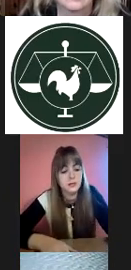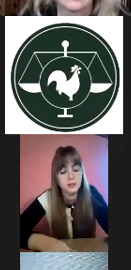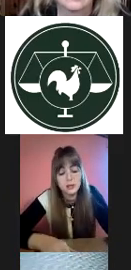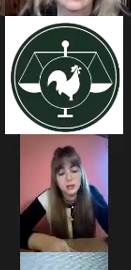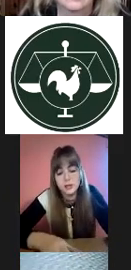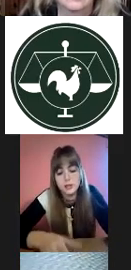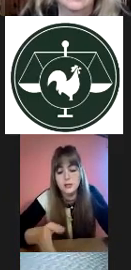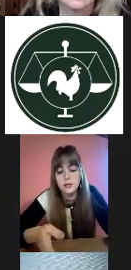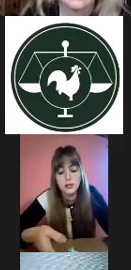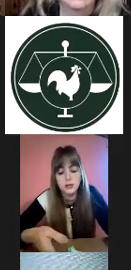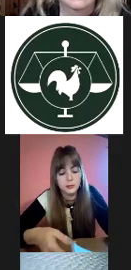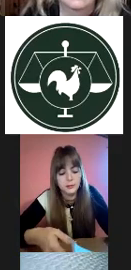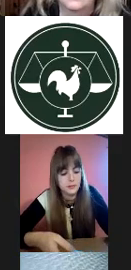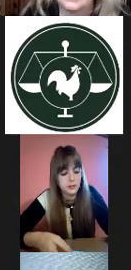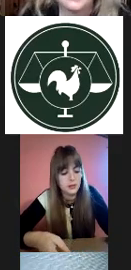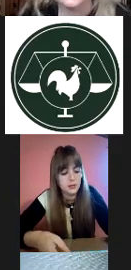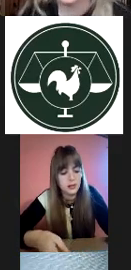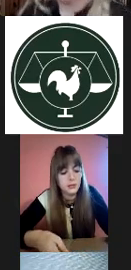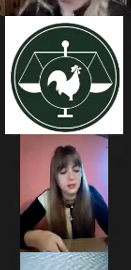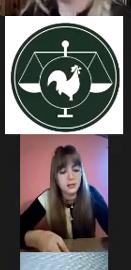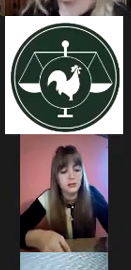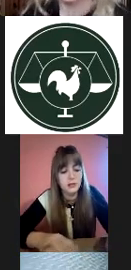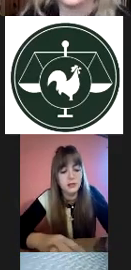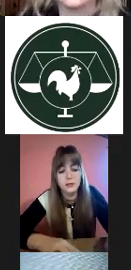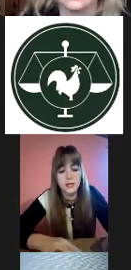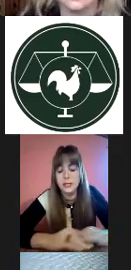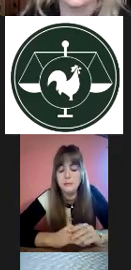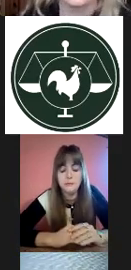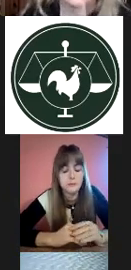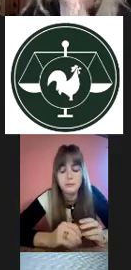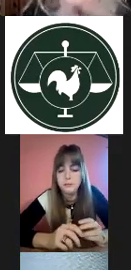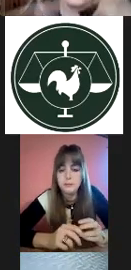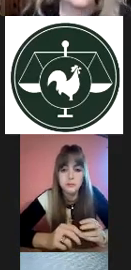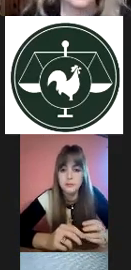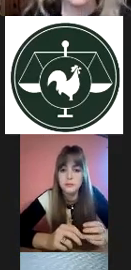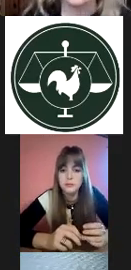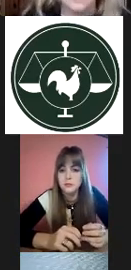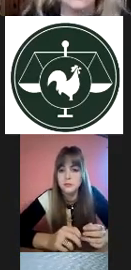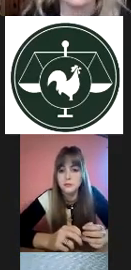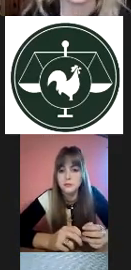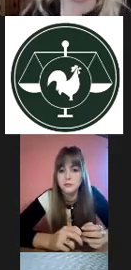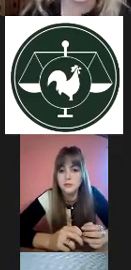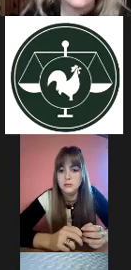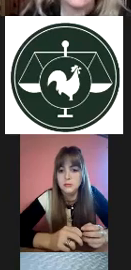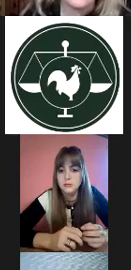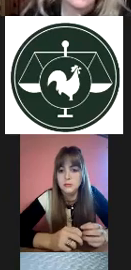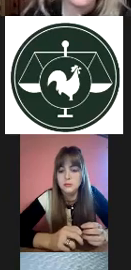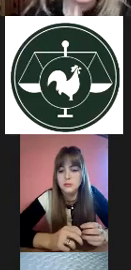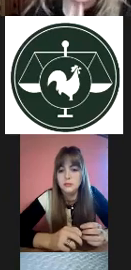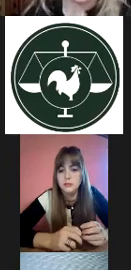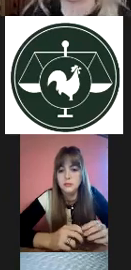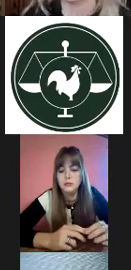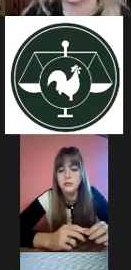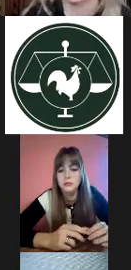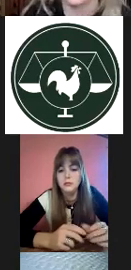es impresionante lo atrasados que estamos, es Estamos realmente. esperando que aparezcan nuevos casos, porque ya el año pasado,